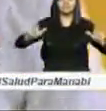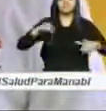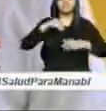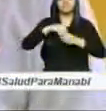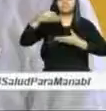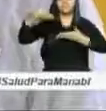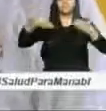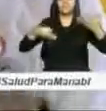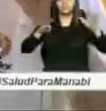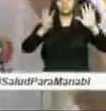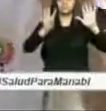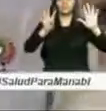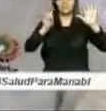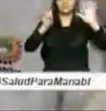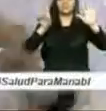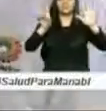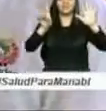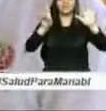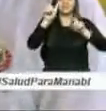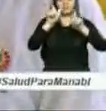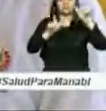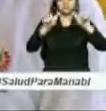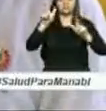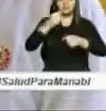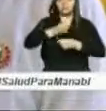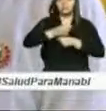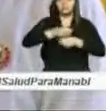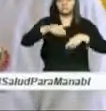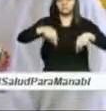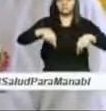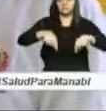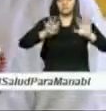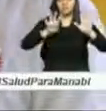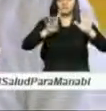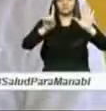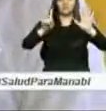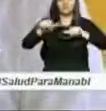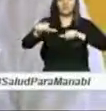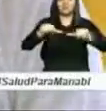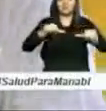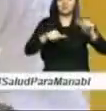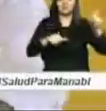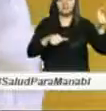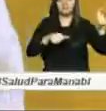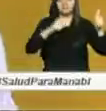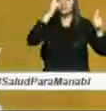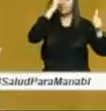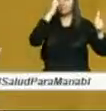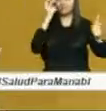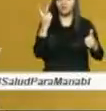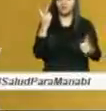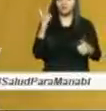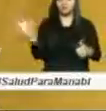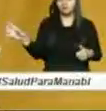total 96 trabajan en este centro, administrativos 10 y enfermeras 12, un total